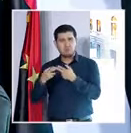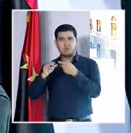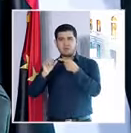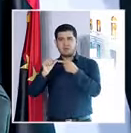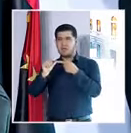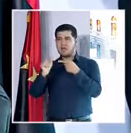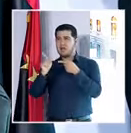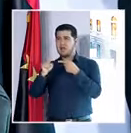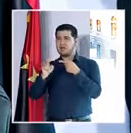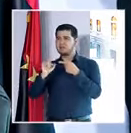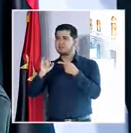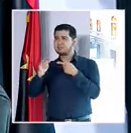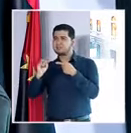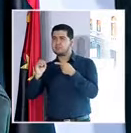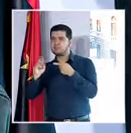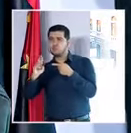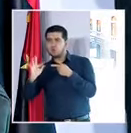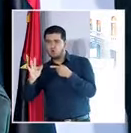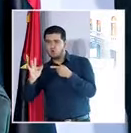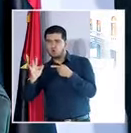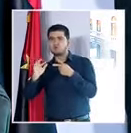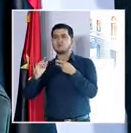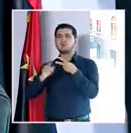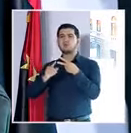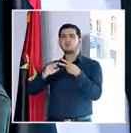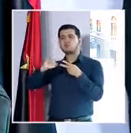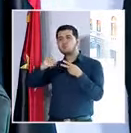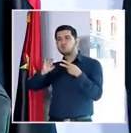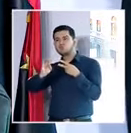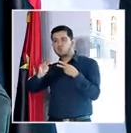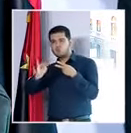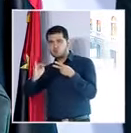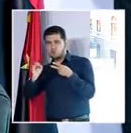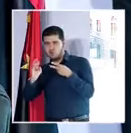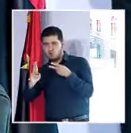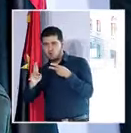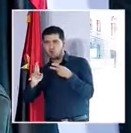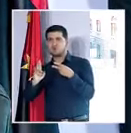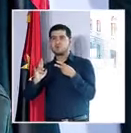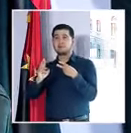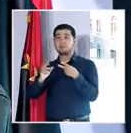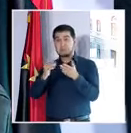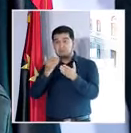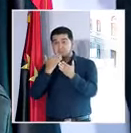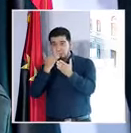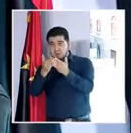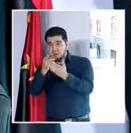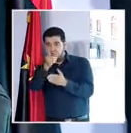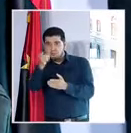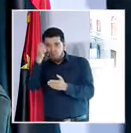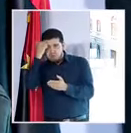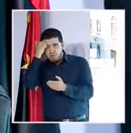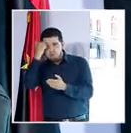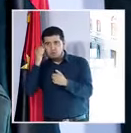representante Diógenes. Junior, sé que está ahí, gracias por acompañarnos.